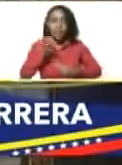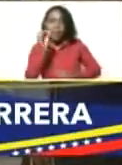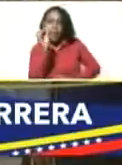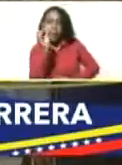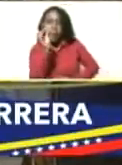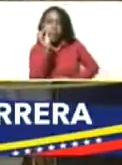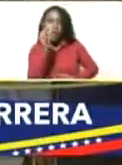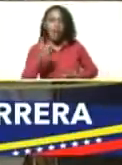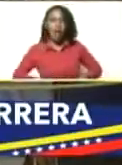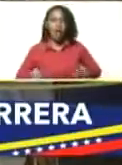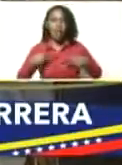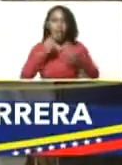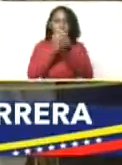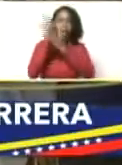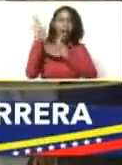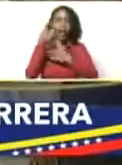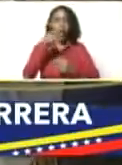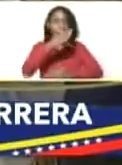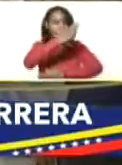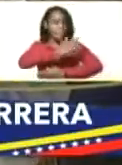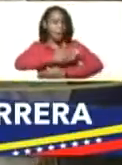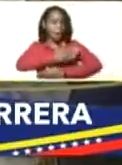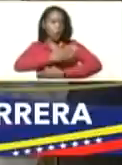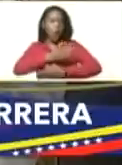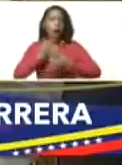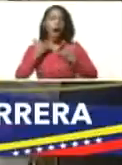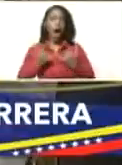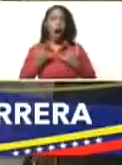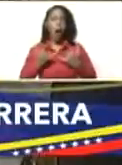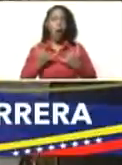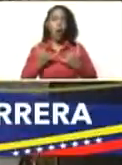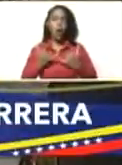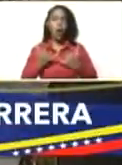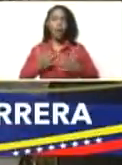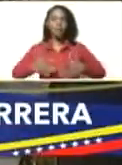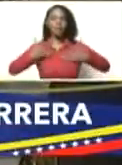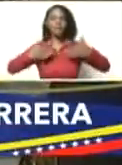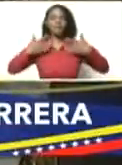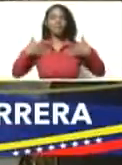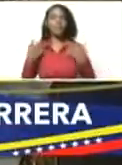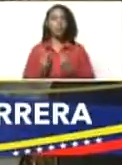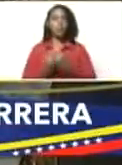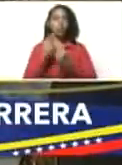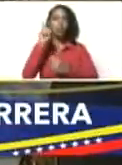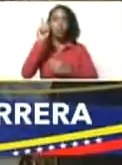el bautismo, para que goce ahora de la compañía de tus santos